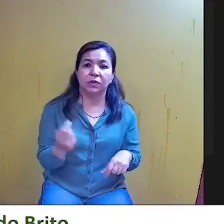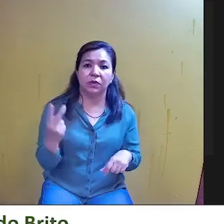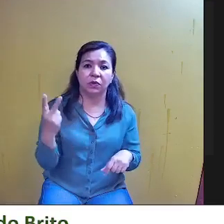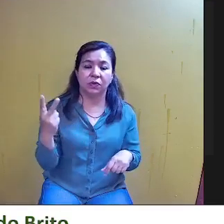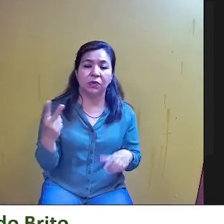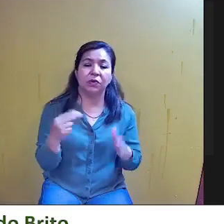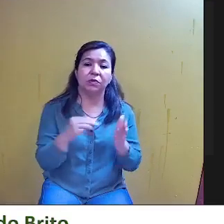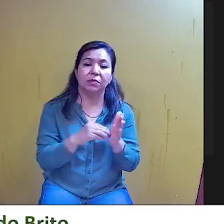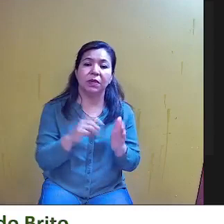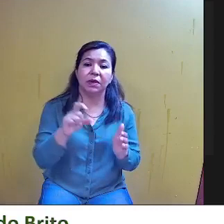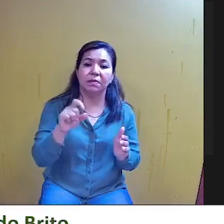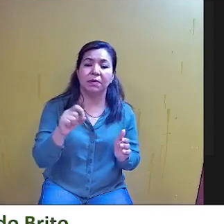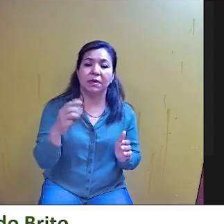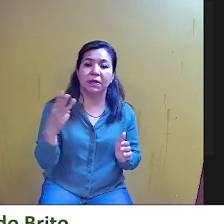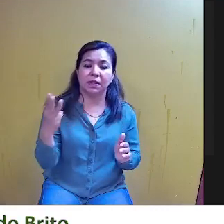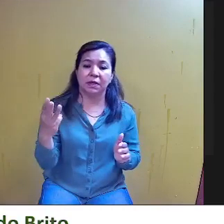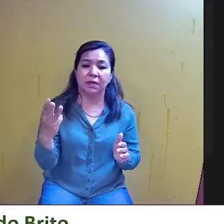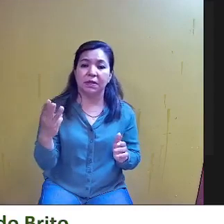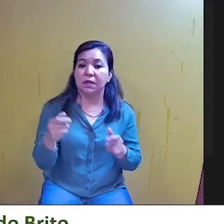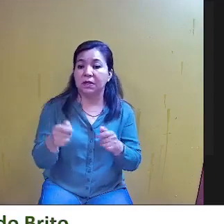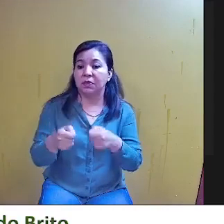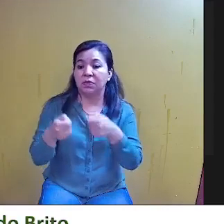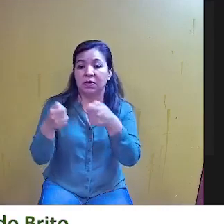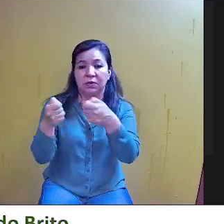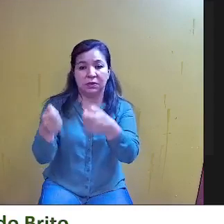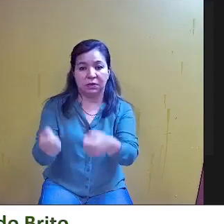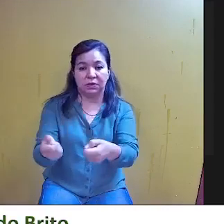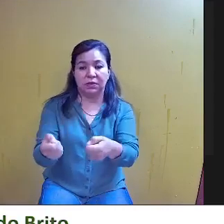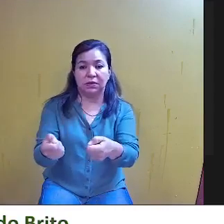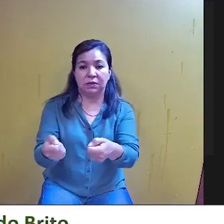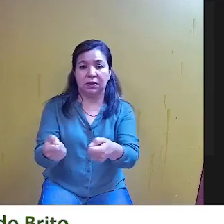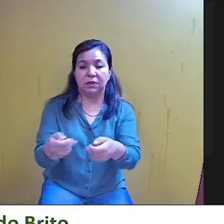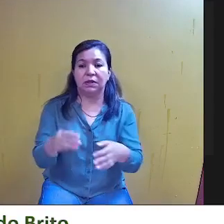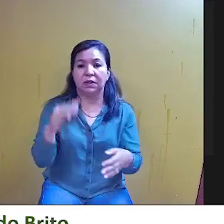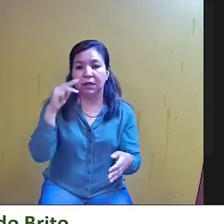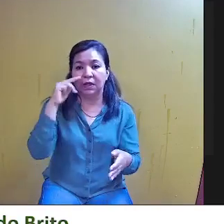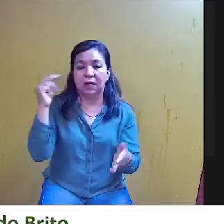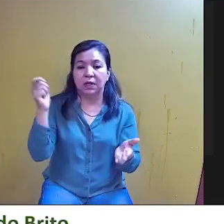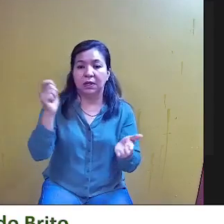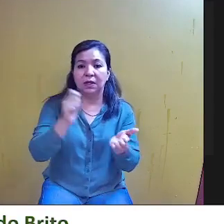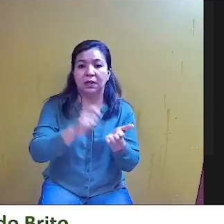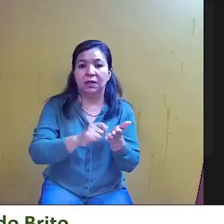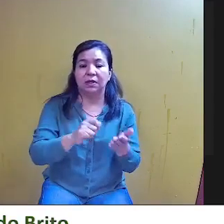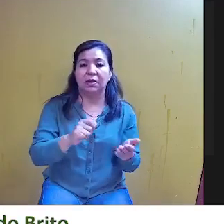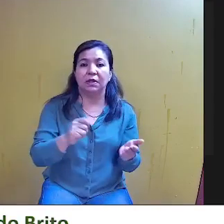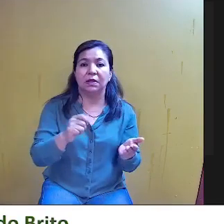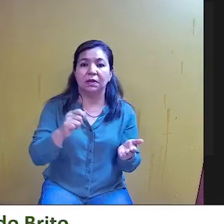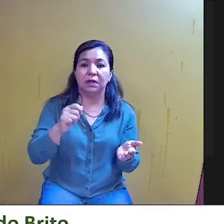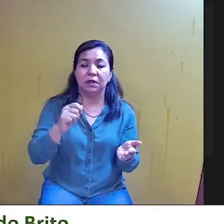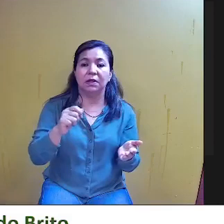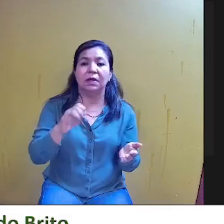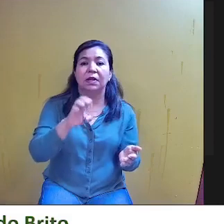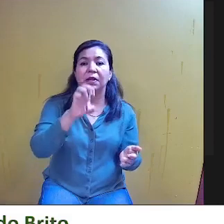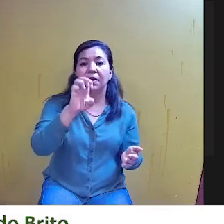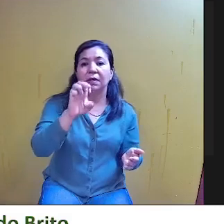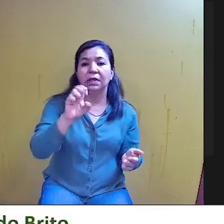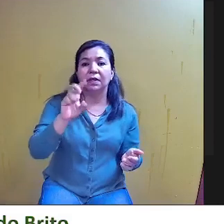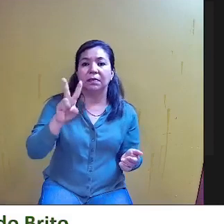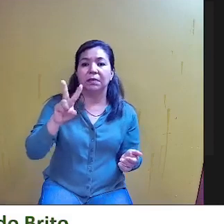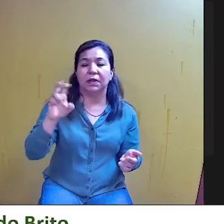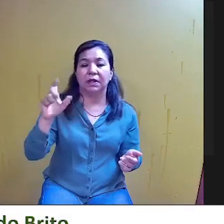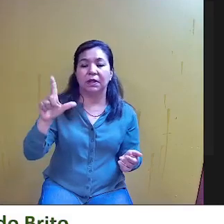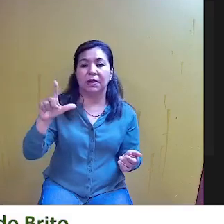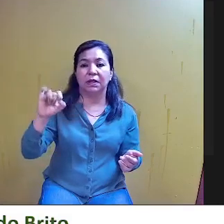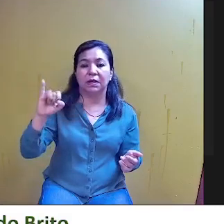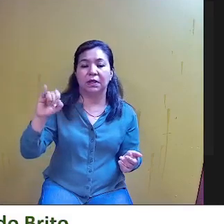TEE-JEC-074-2023, el cual fue turnado a la ponencia a cargo de la magistrada Evelyn Rodríguez Chinón, y por